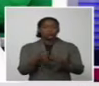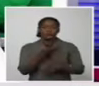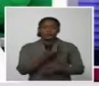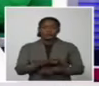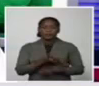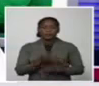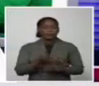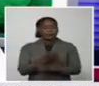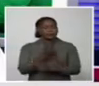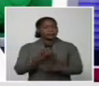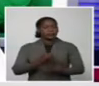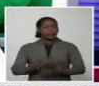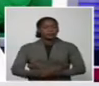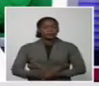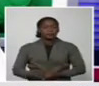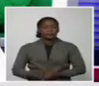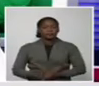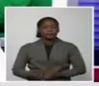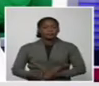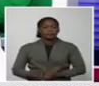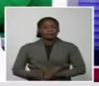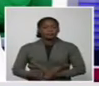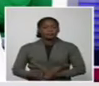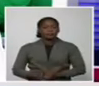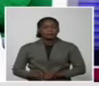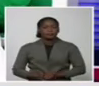fallece en nuestro país.